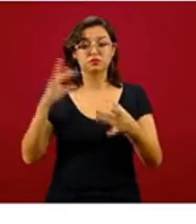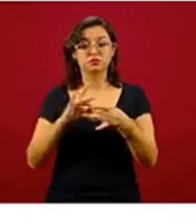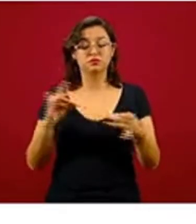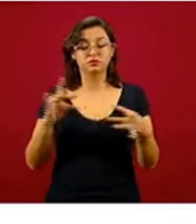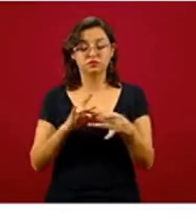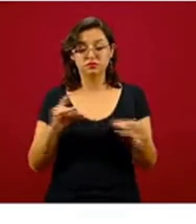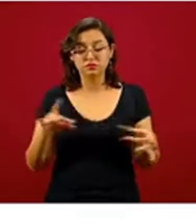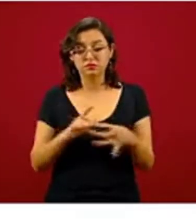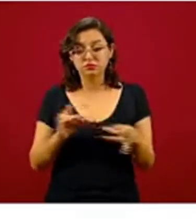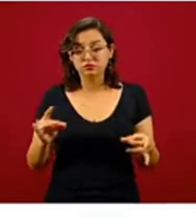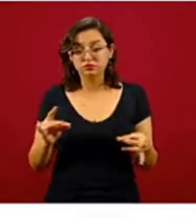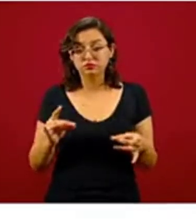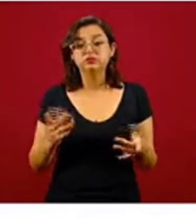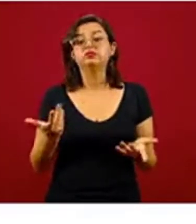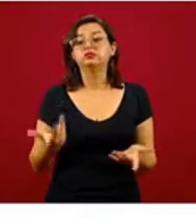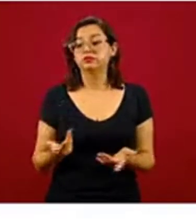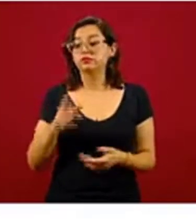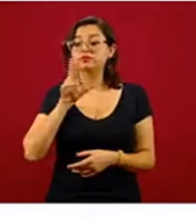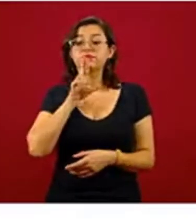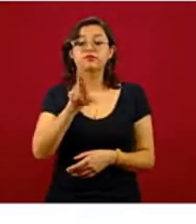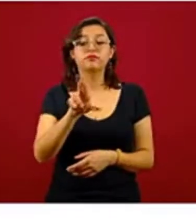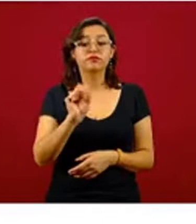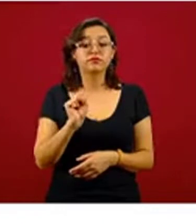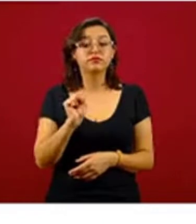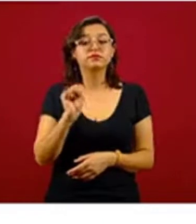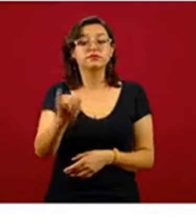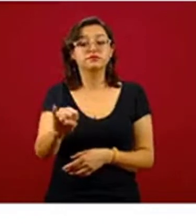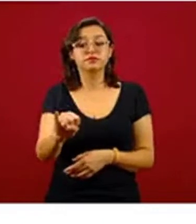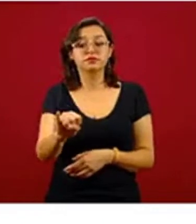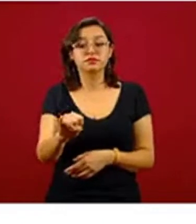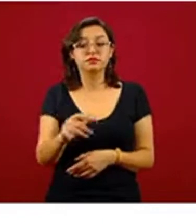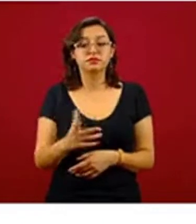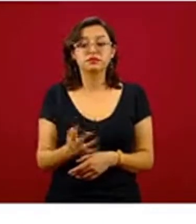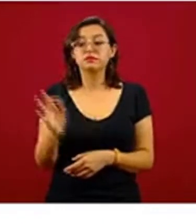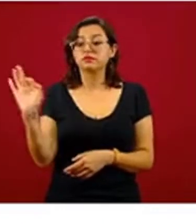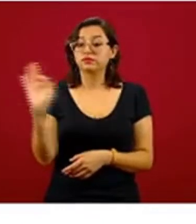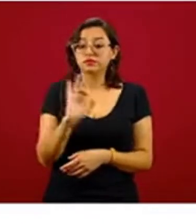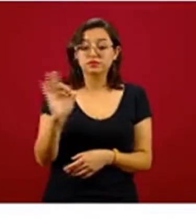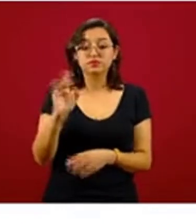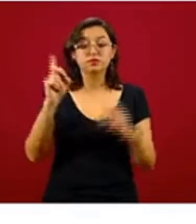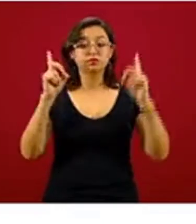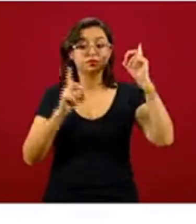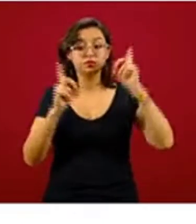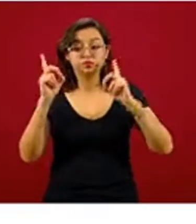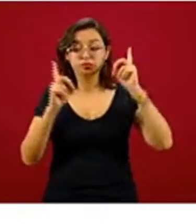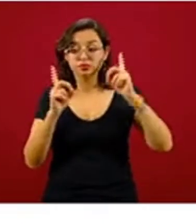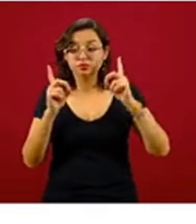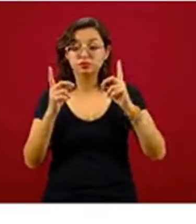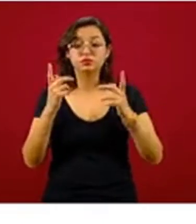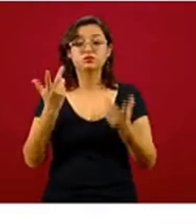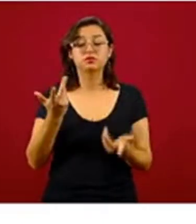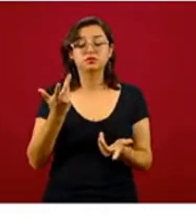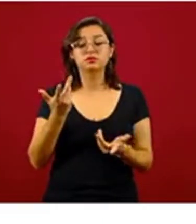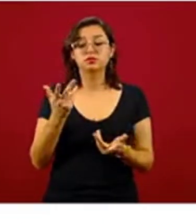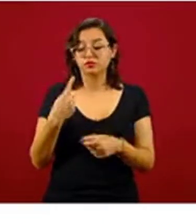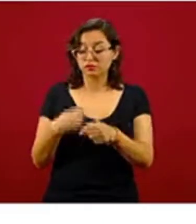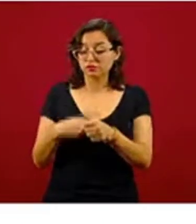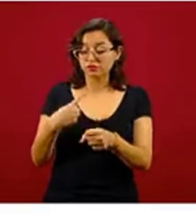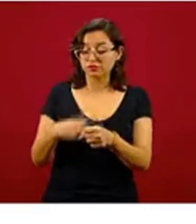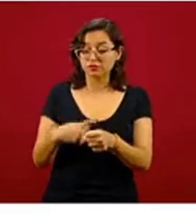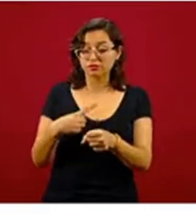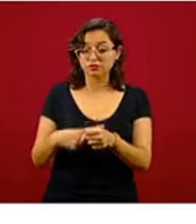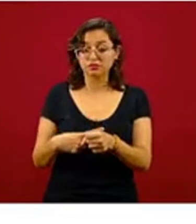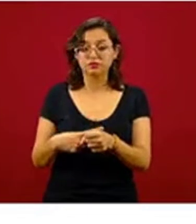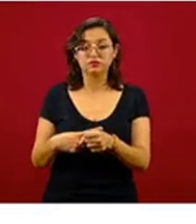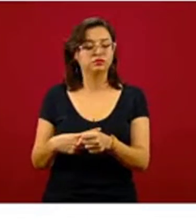hablamos de resultados positivos y no hablamos de casos o de personas confirmadas con la enfermedad, por